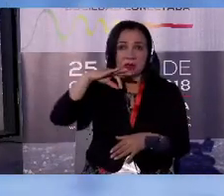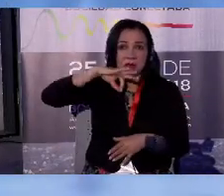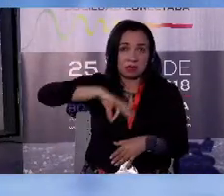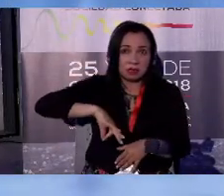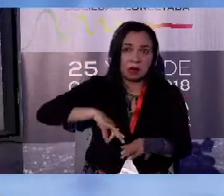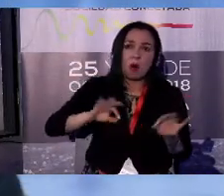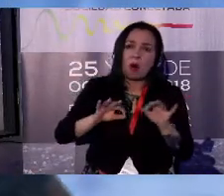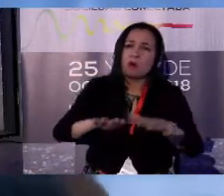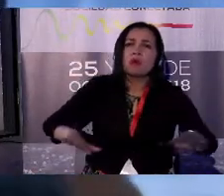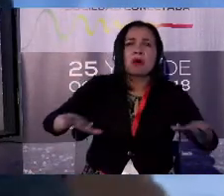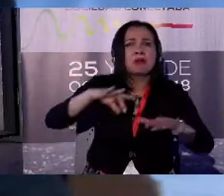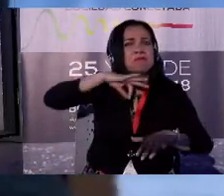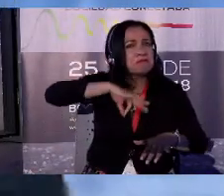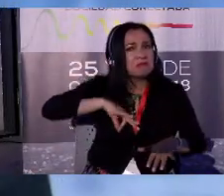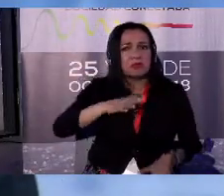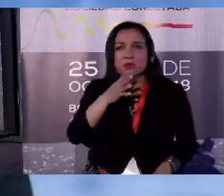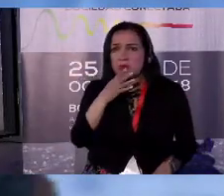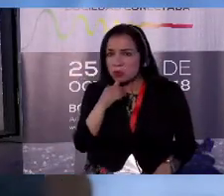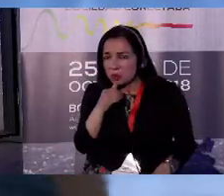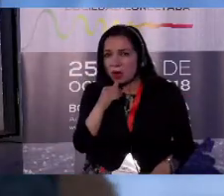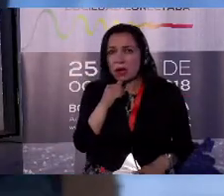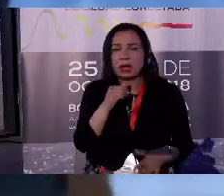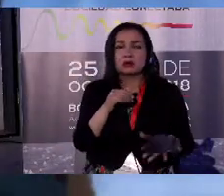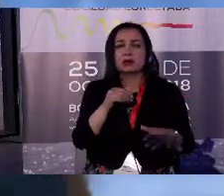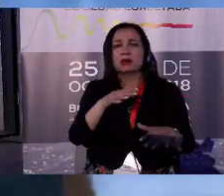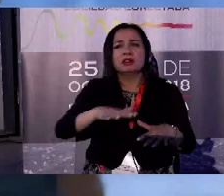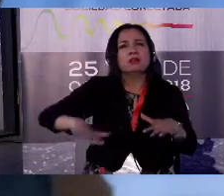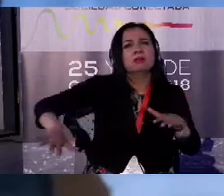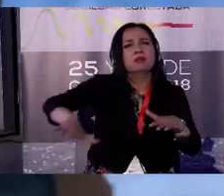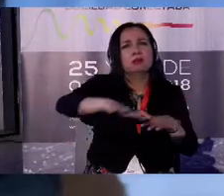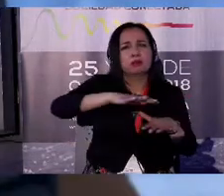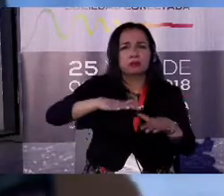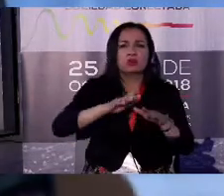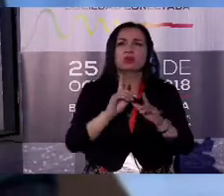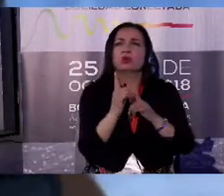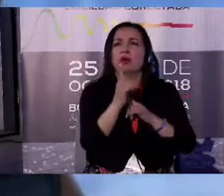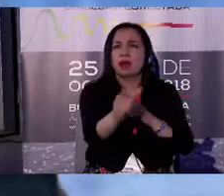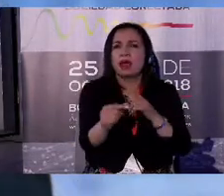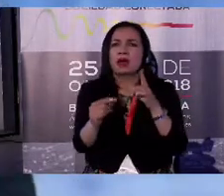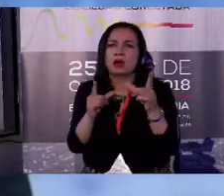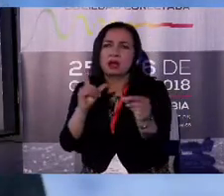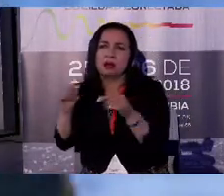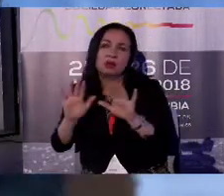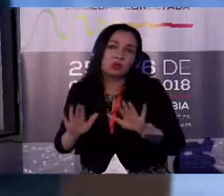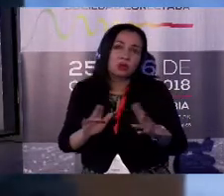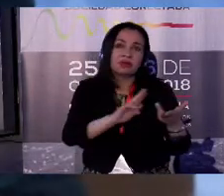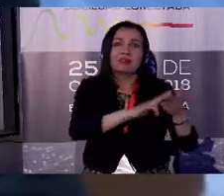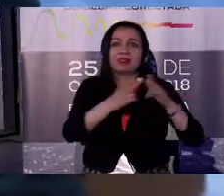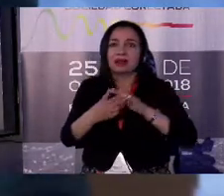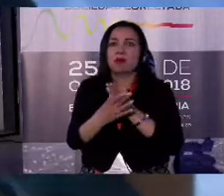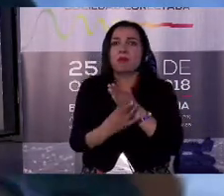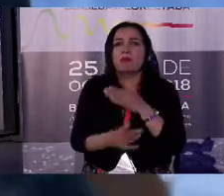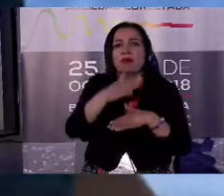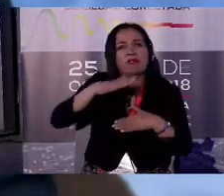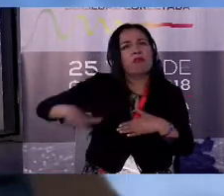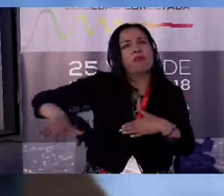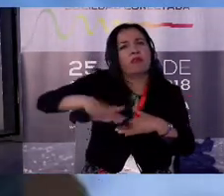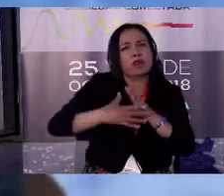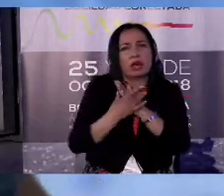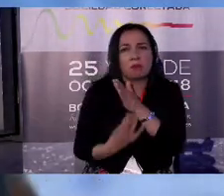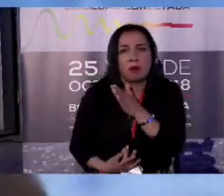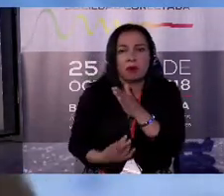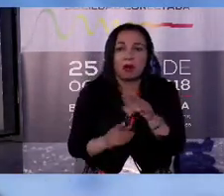menos rentables, a las zonas más apartadas, porque también hay una alta correlación entre pobreza y ruralidad, si no somos